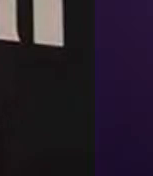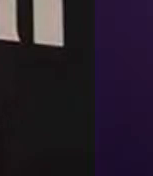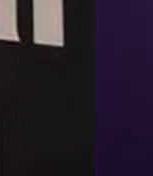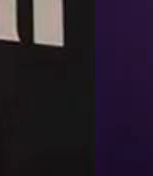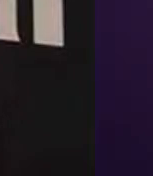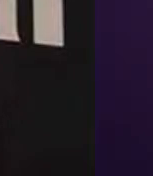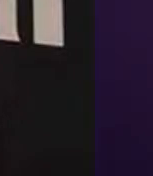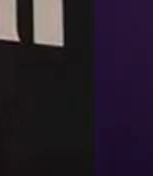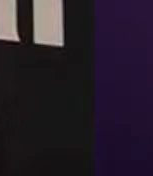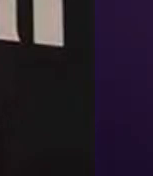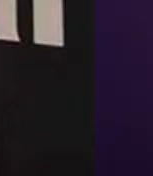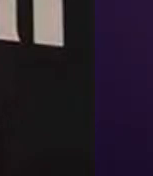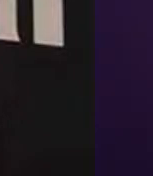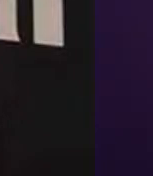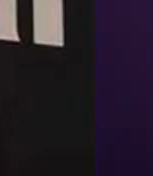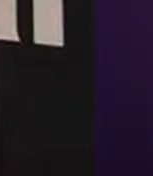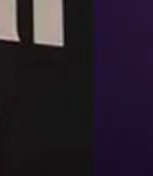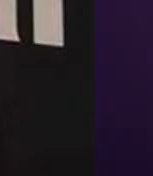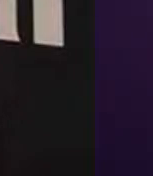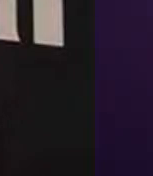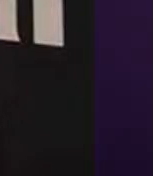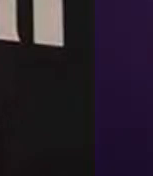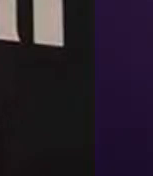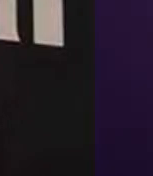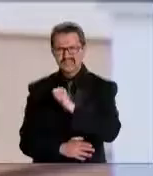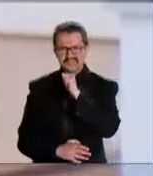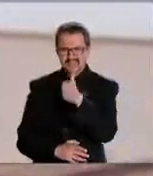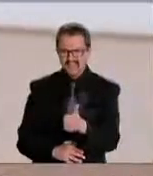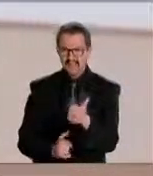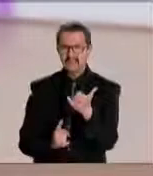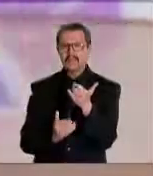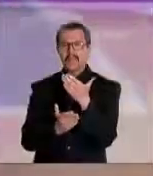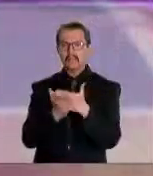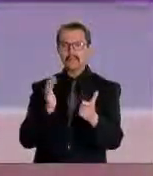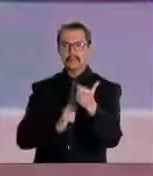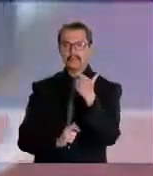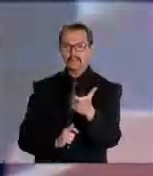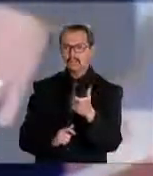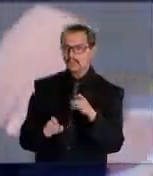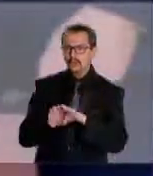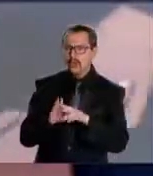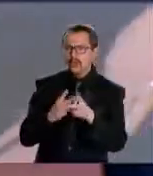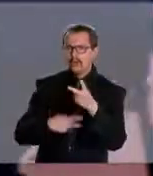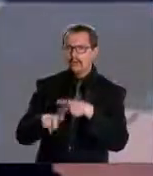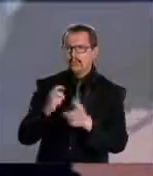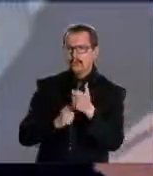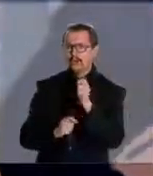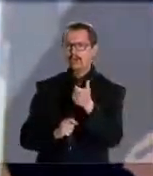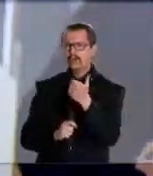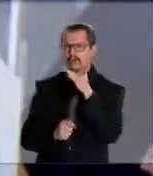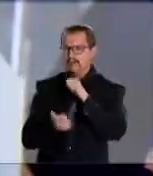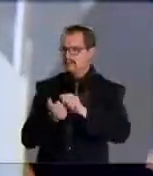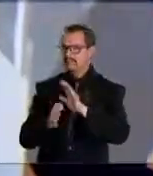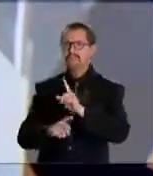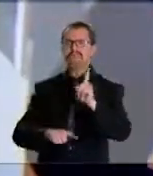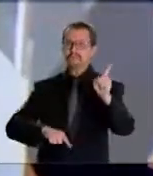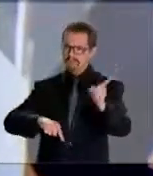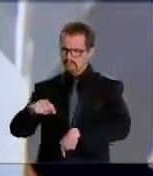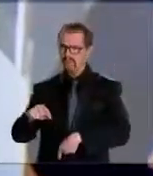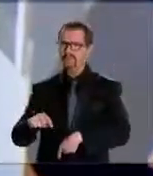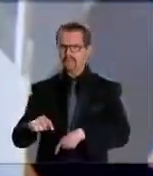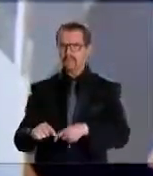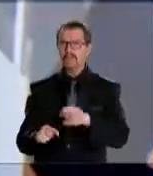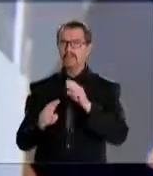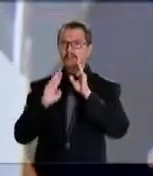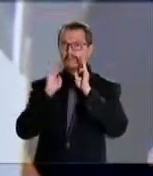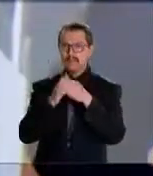dijo, muestra el formato y moderación resultaron exitosos para la audiencia. Según datos citados por el INE en